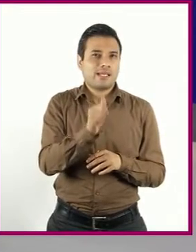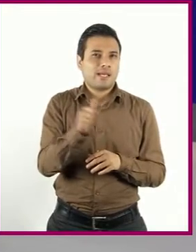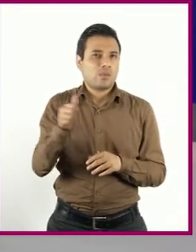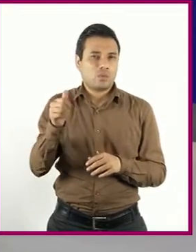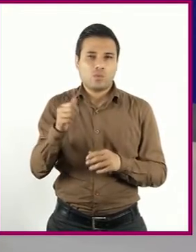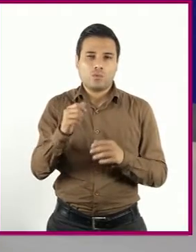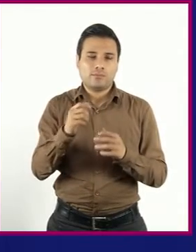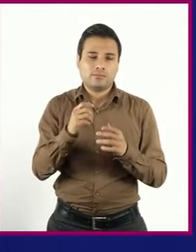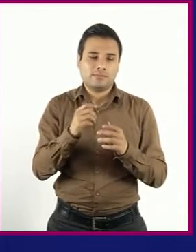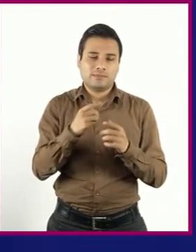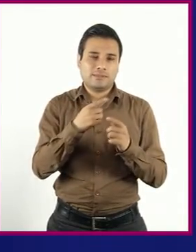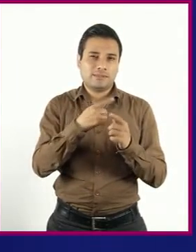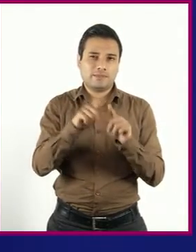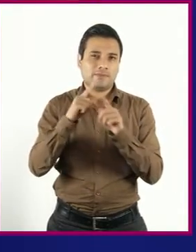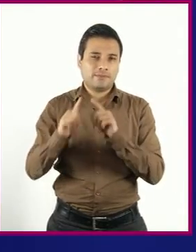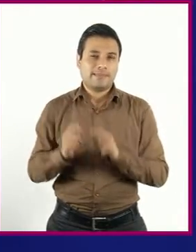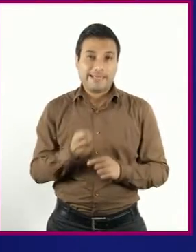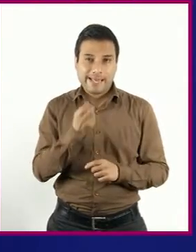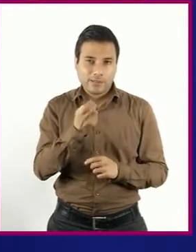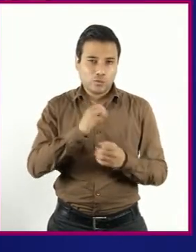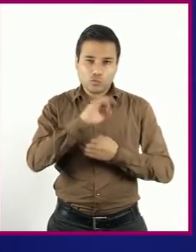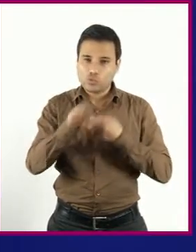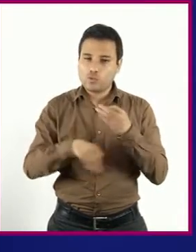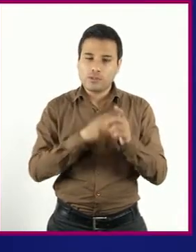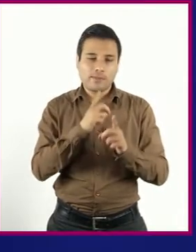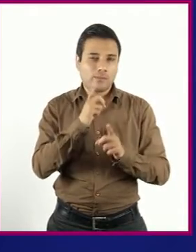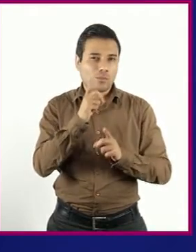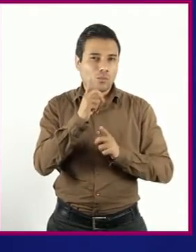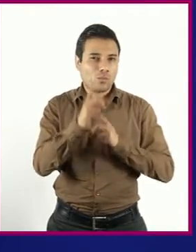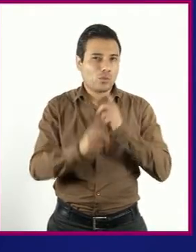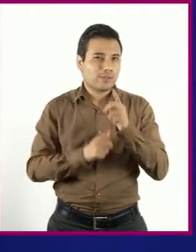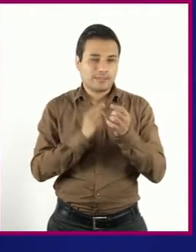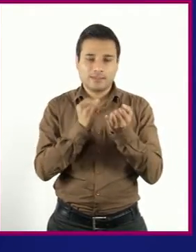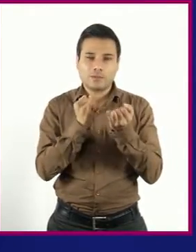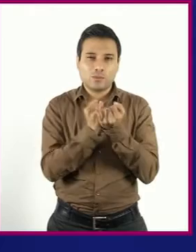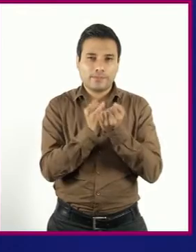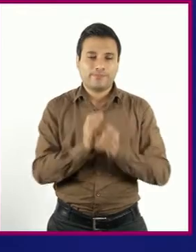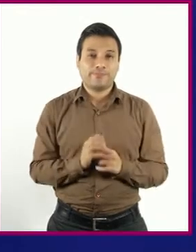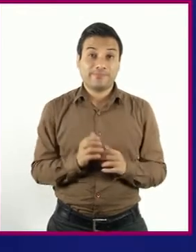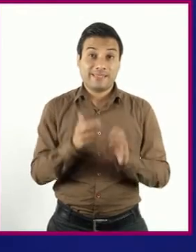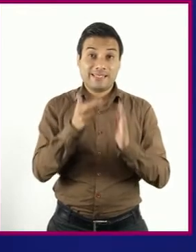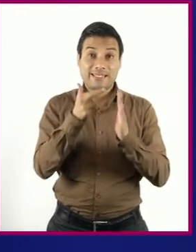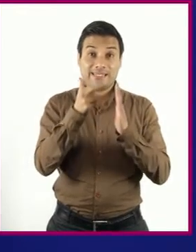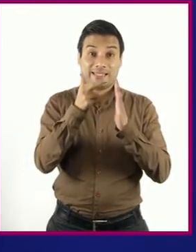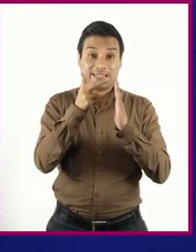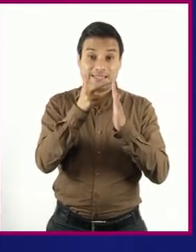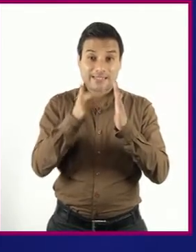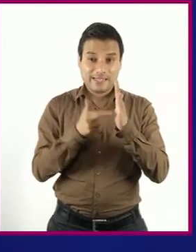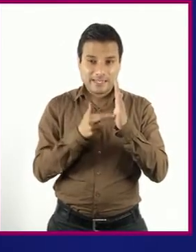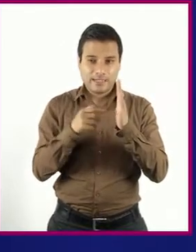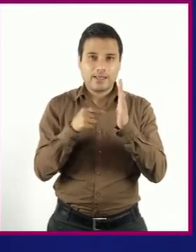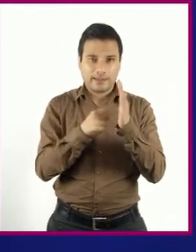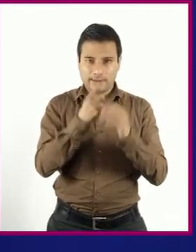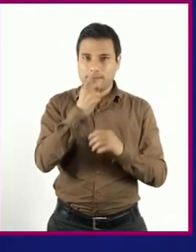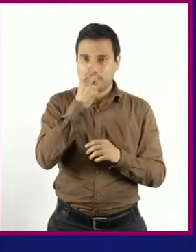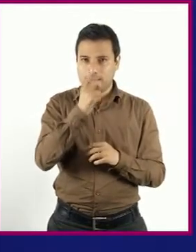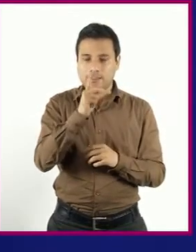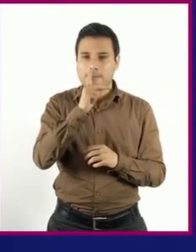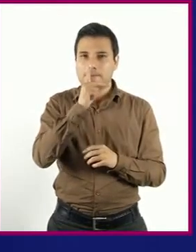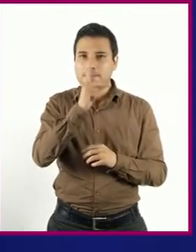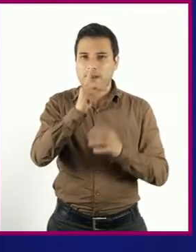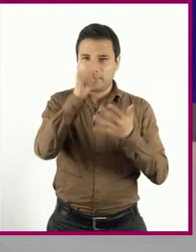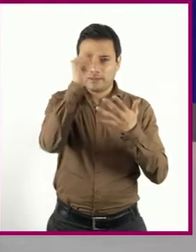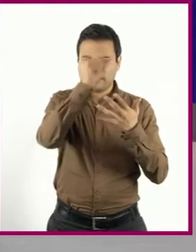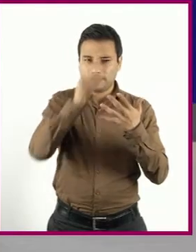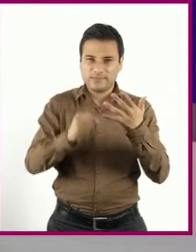distinta. Y esto en todos los deportes. Dentro de los reglamentos encontramos el vocabulario.